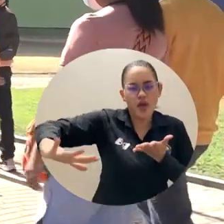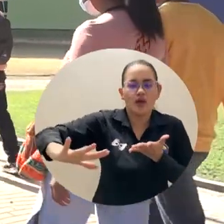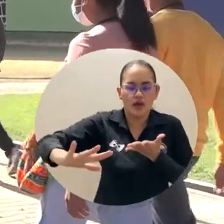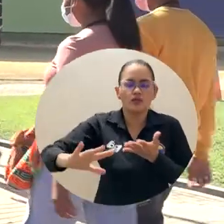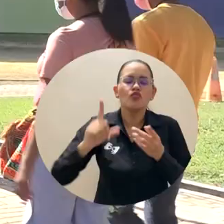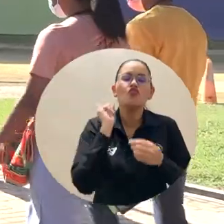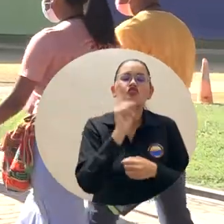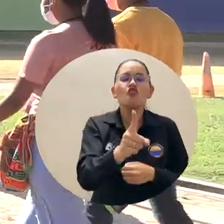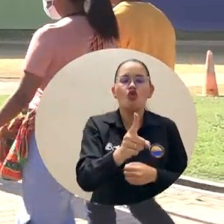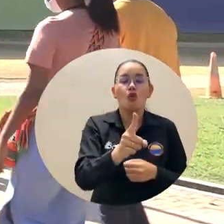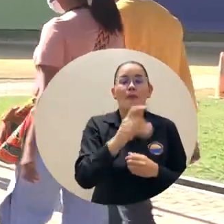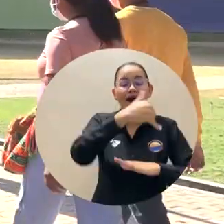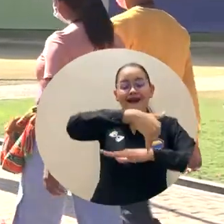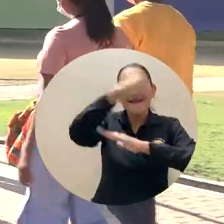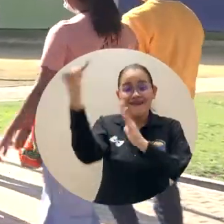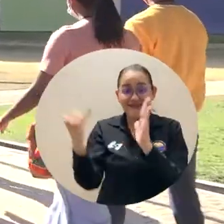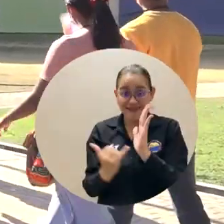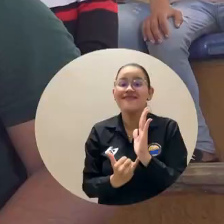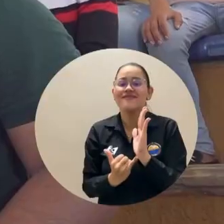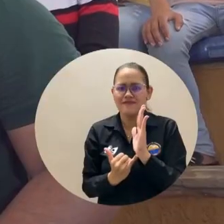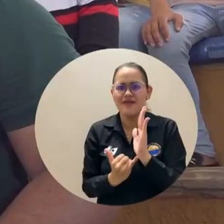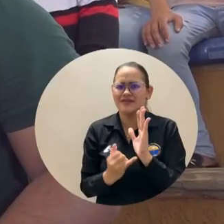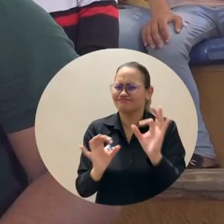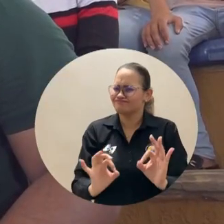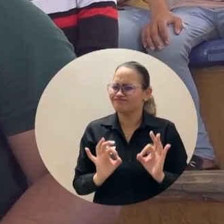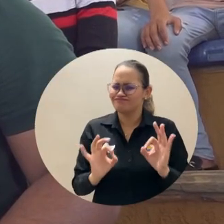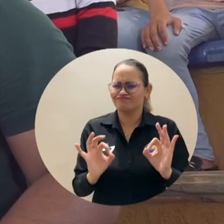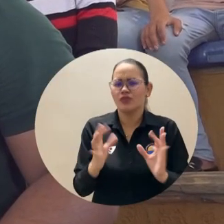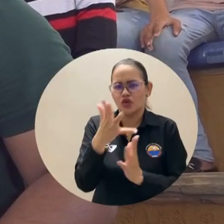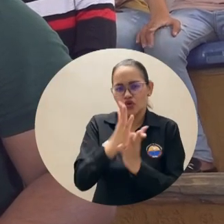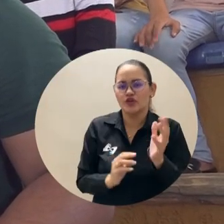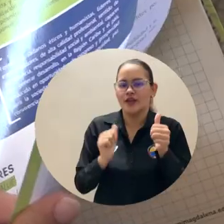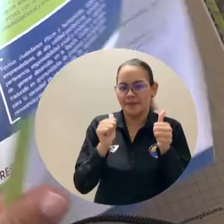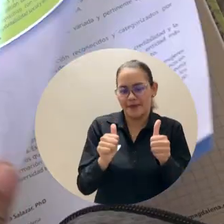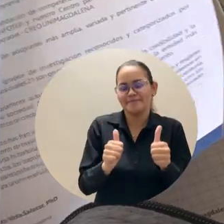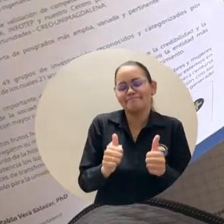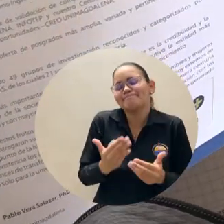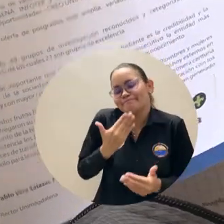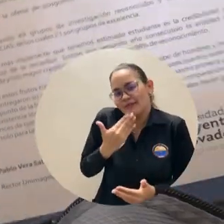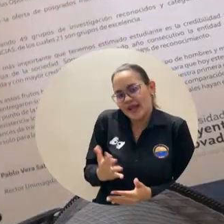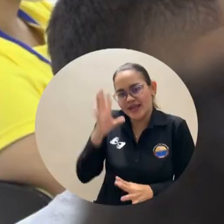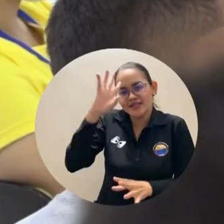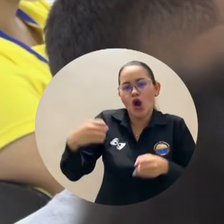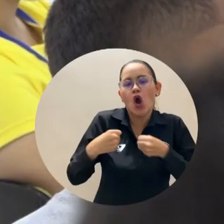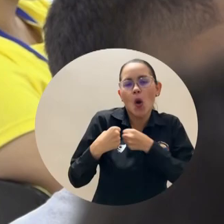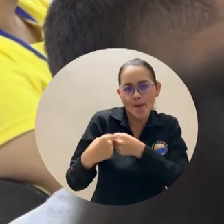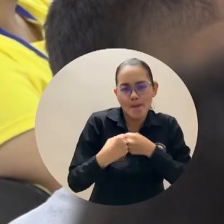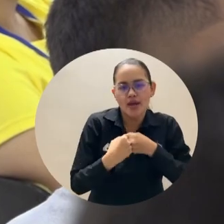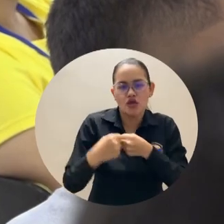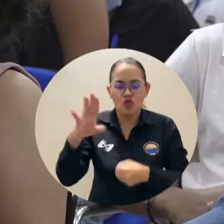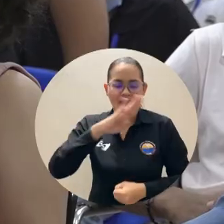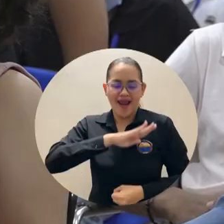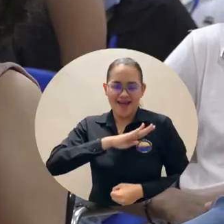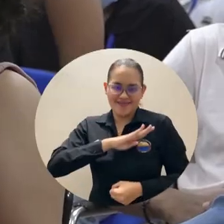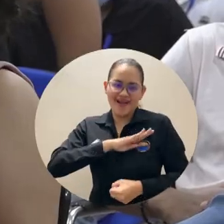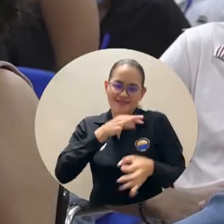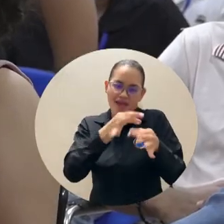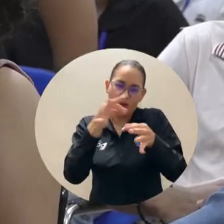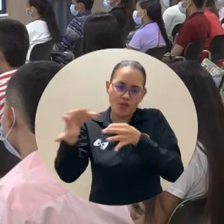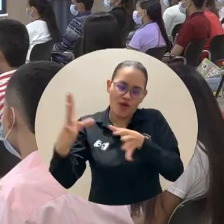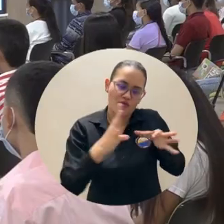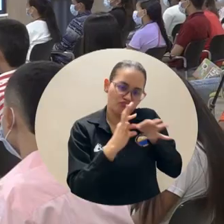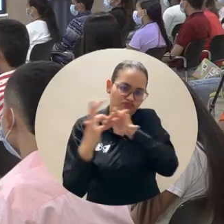Los 291 jóvenes que fueron recibidos en el campus son beneficiarios de becas de estudio por su destacado desempeño en las pruebas Saber